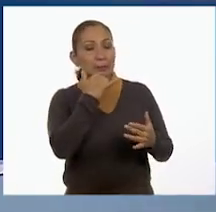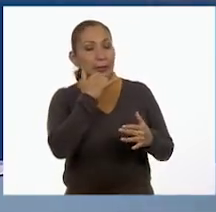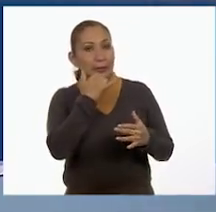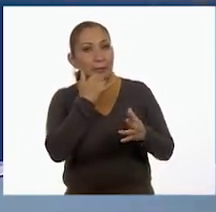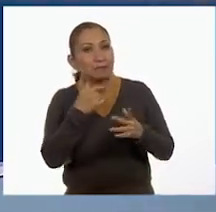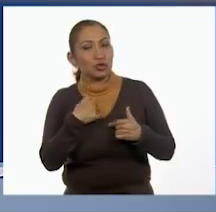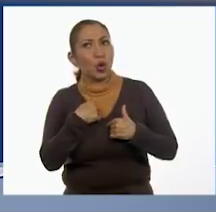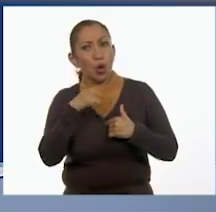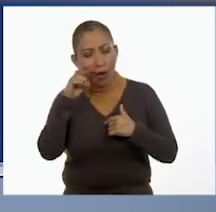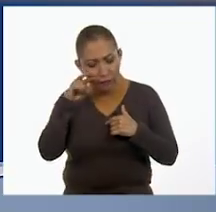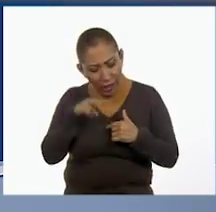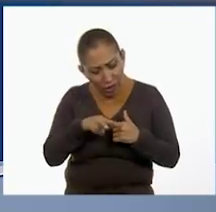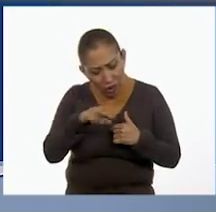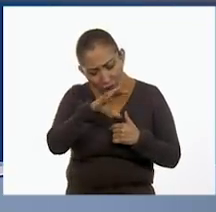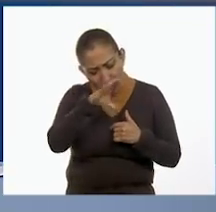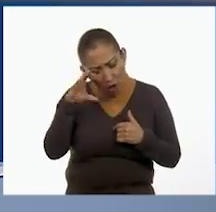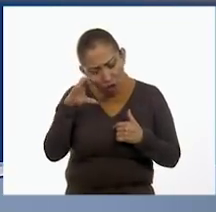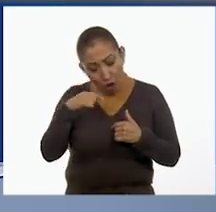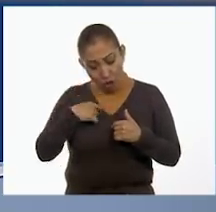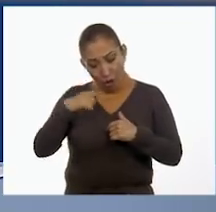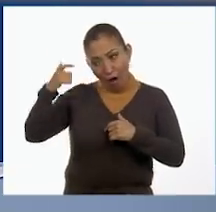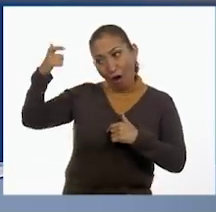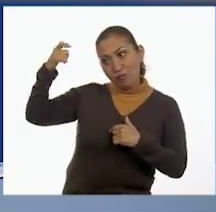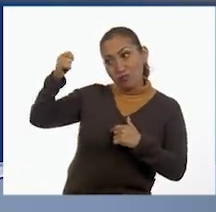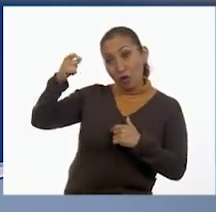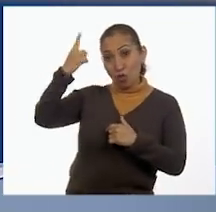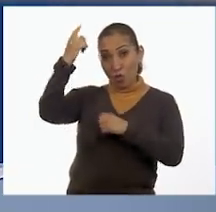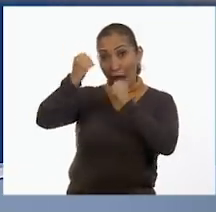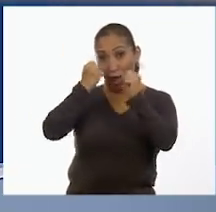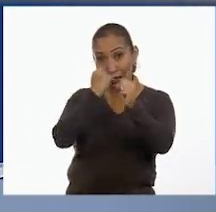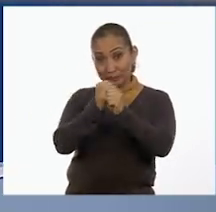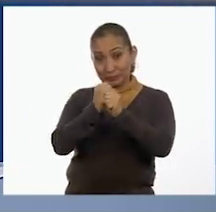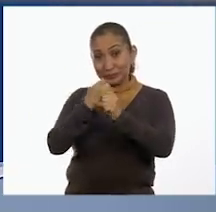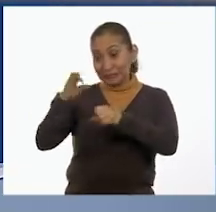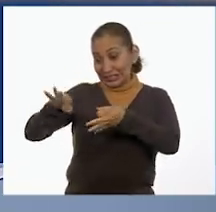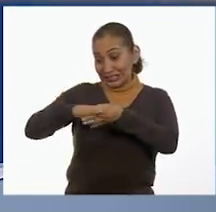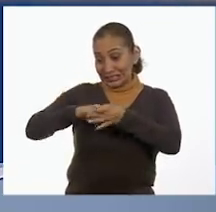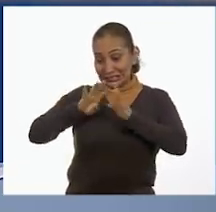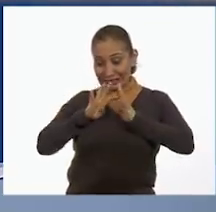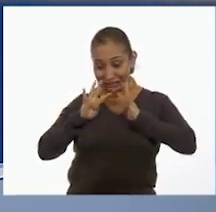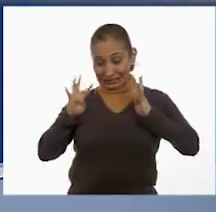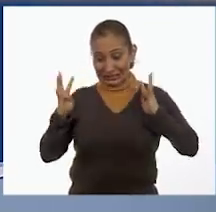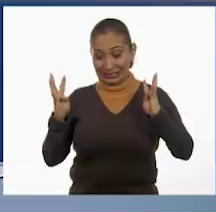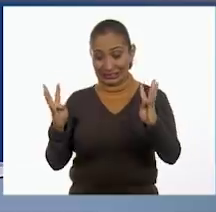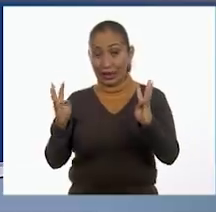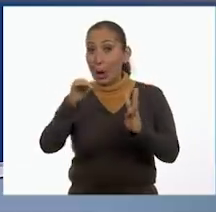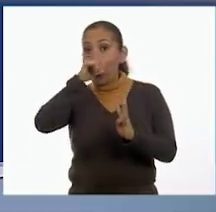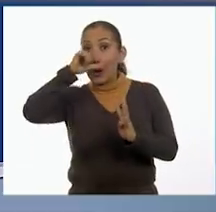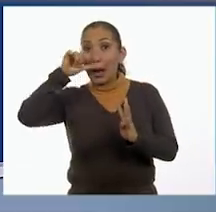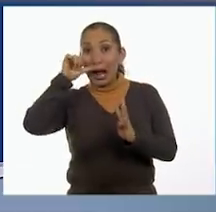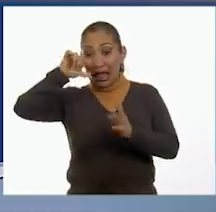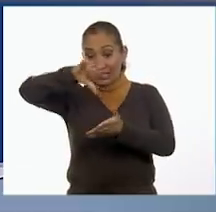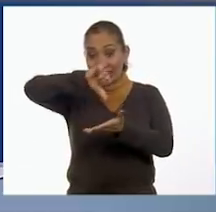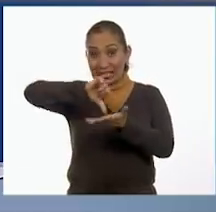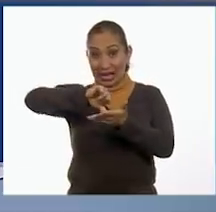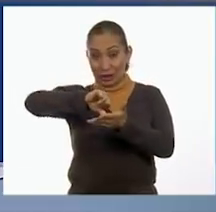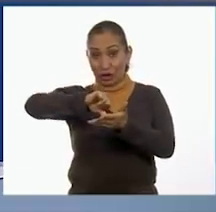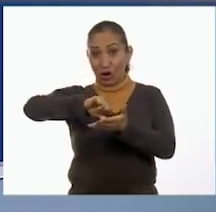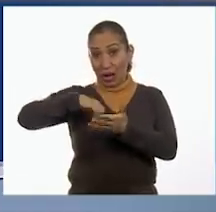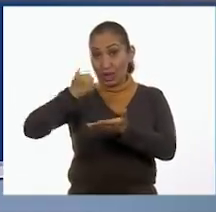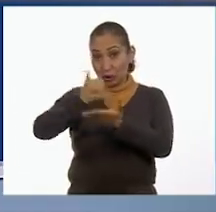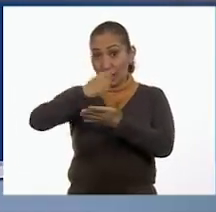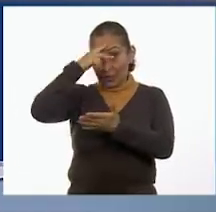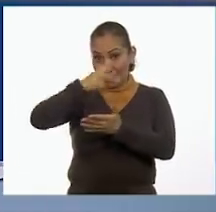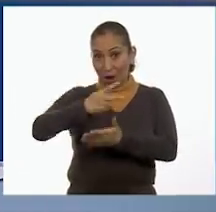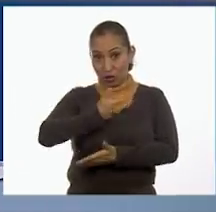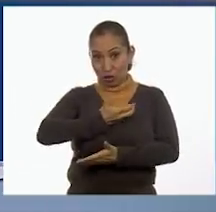Perdón, es que estaba viendo la foto que me tomé hace un año en el hemiciclo a Juárez. Está en el centro histórico de la Ciudad